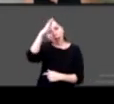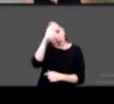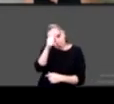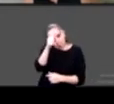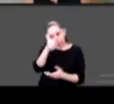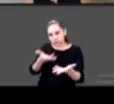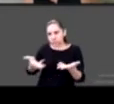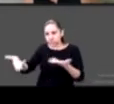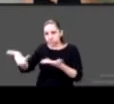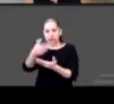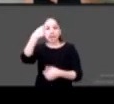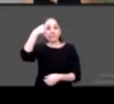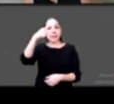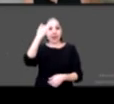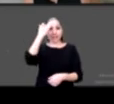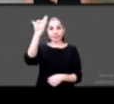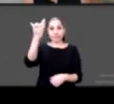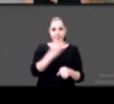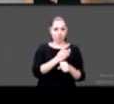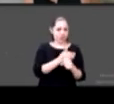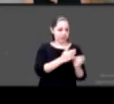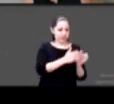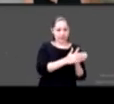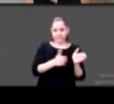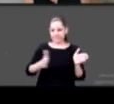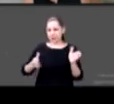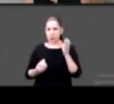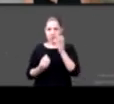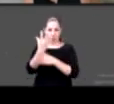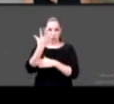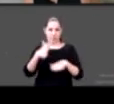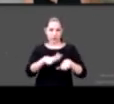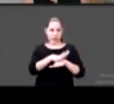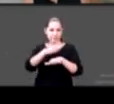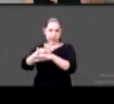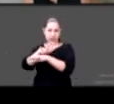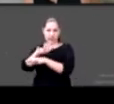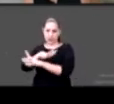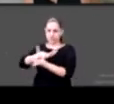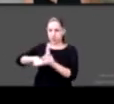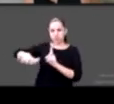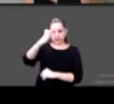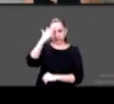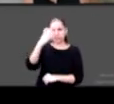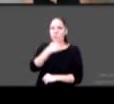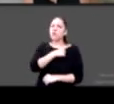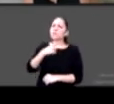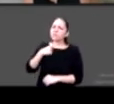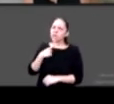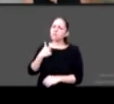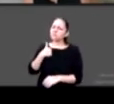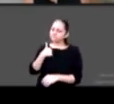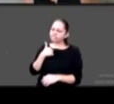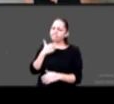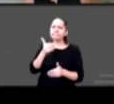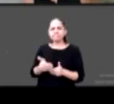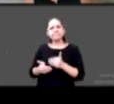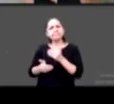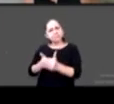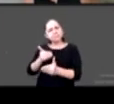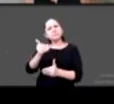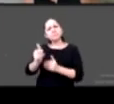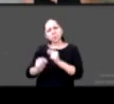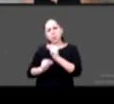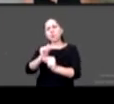que quiero decir yo, nosotros por veces ni nos damos cuenta que tenemos en nuestras familias una